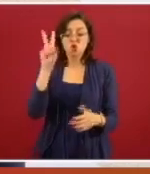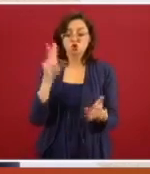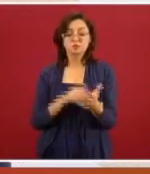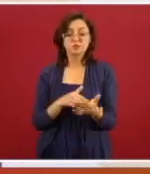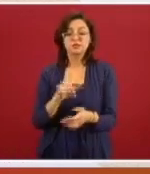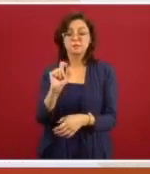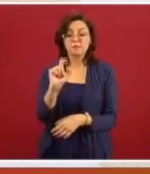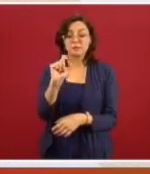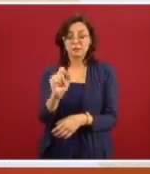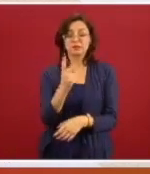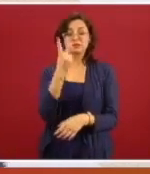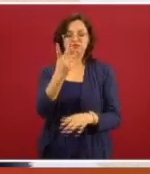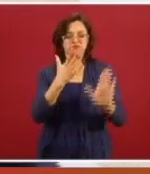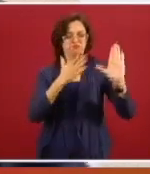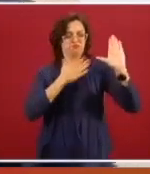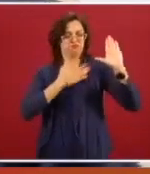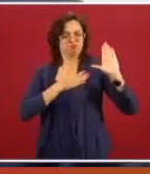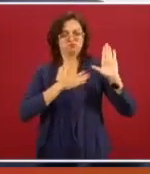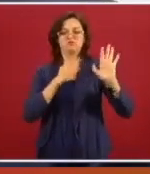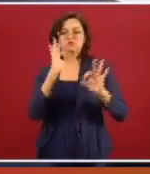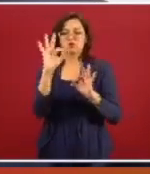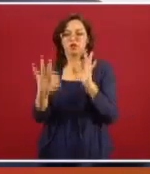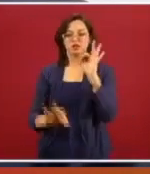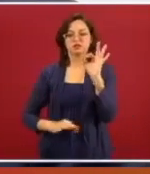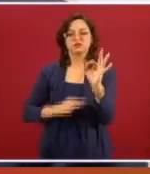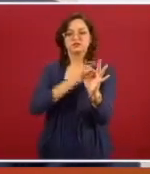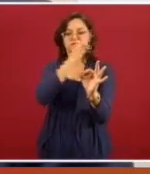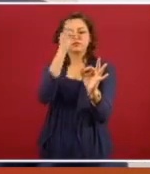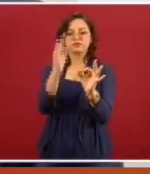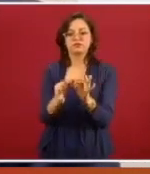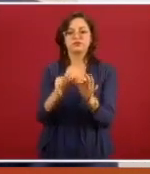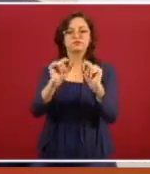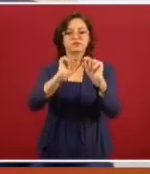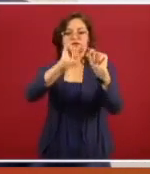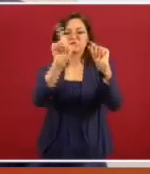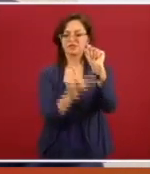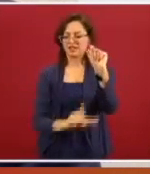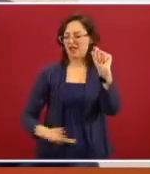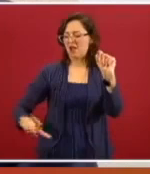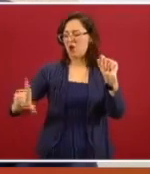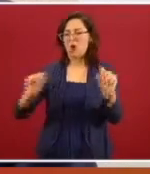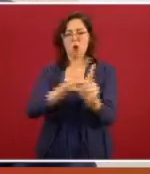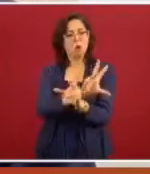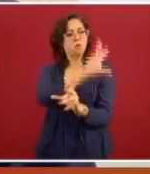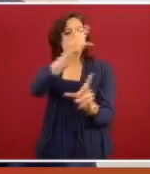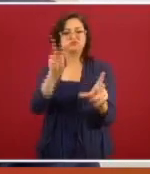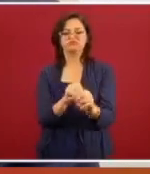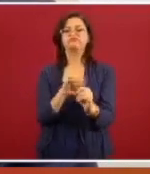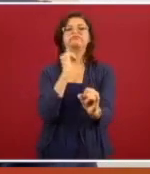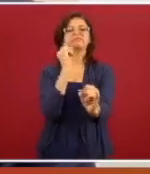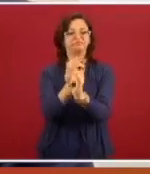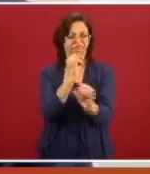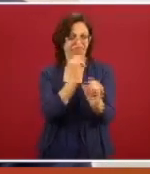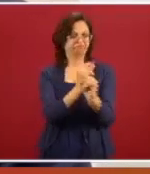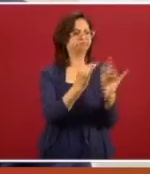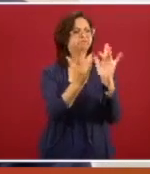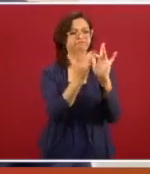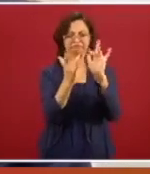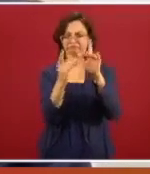meta de cubrir todo el territorio nacional. De igual